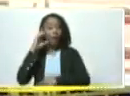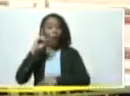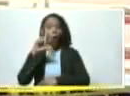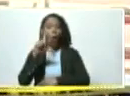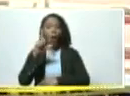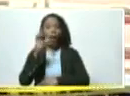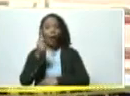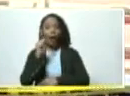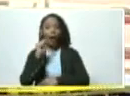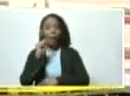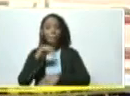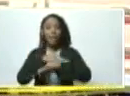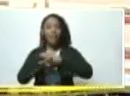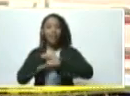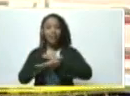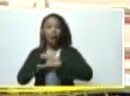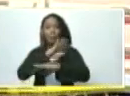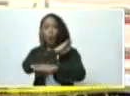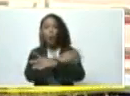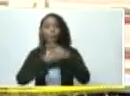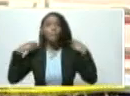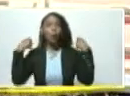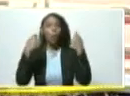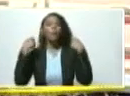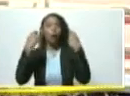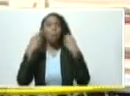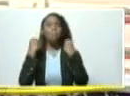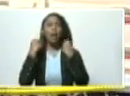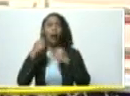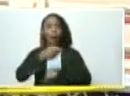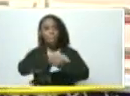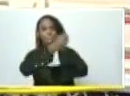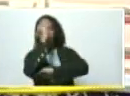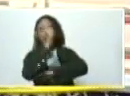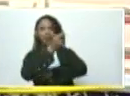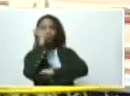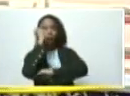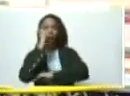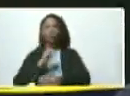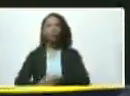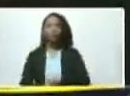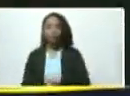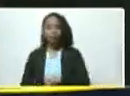Figueroa, ministra del Poder Popular para la pesca y la acuicultura.